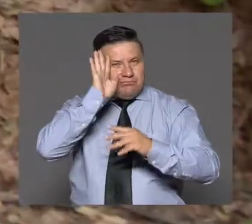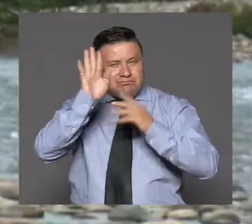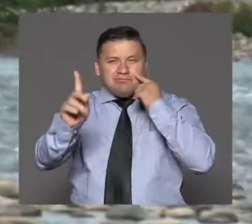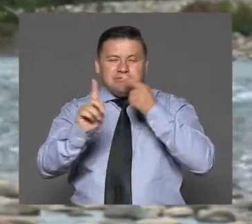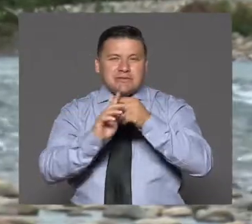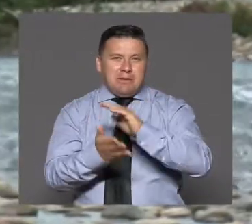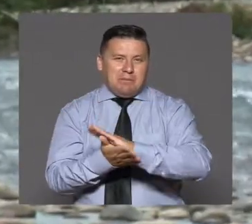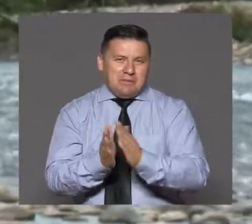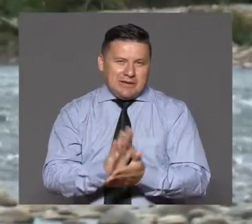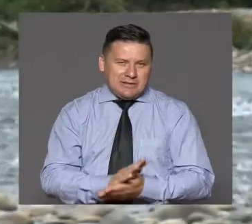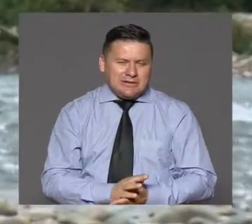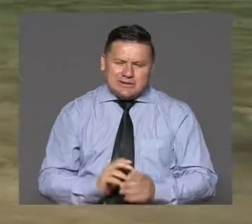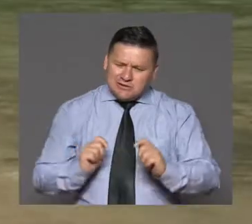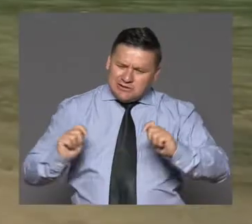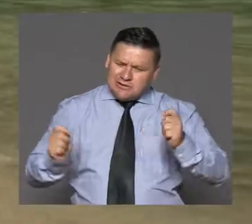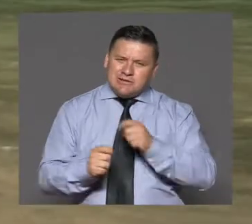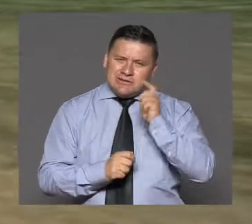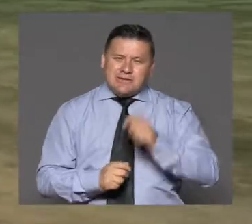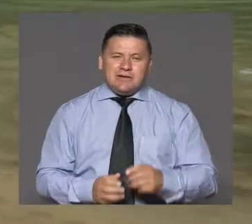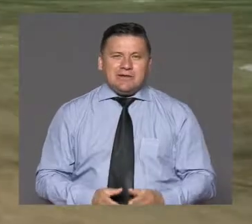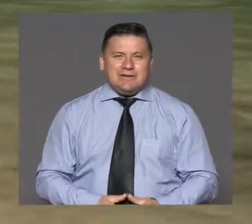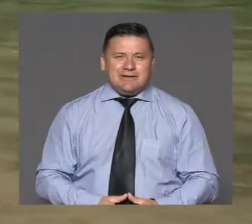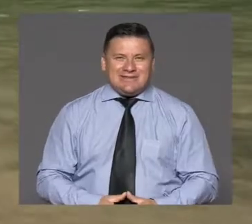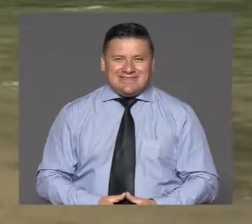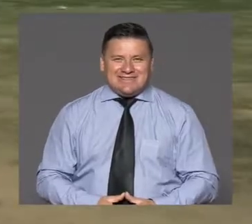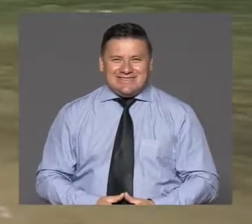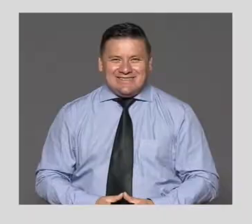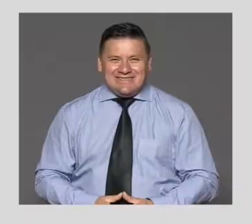paz, que la revolución sea de ideas.